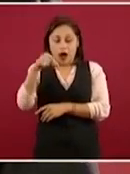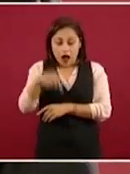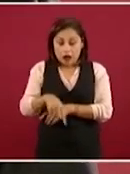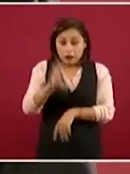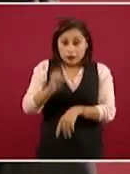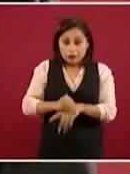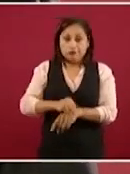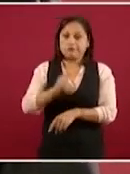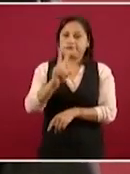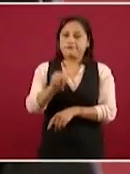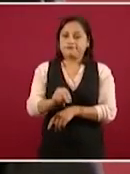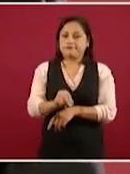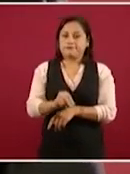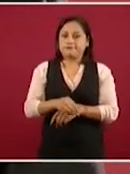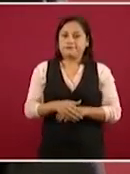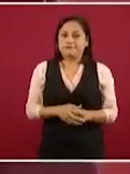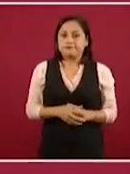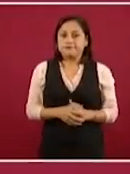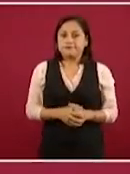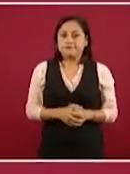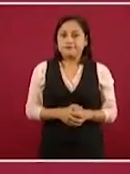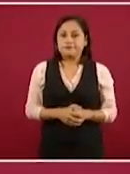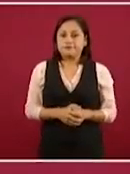si recuerdan,